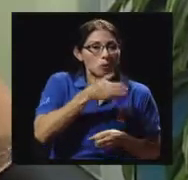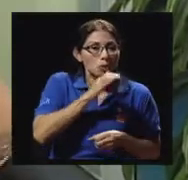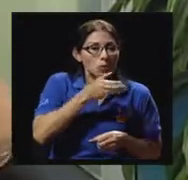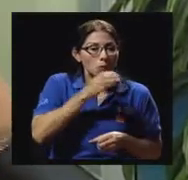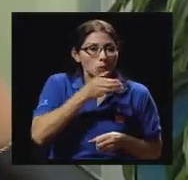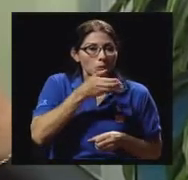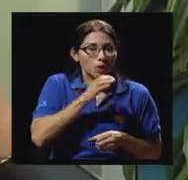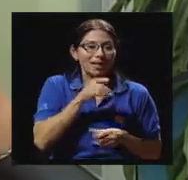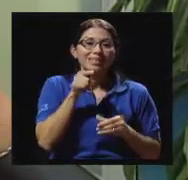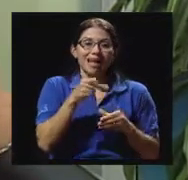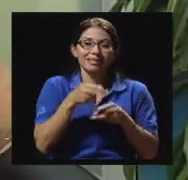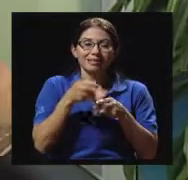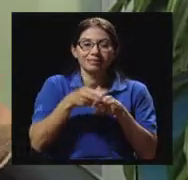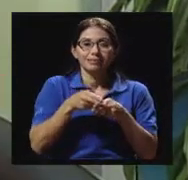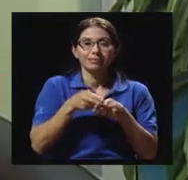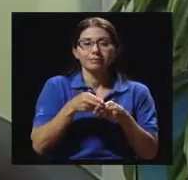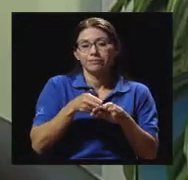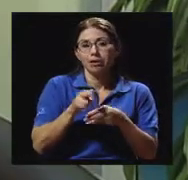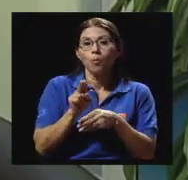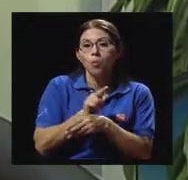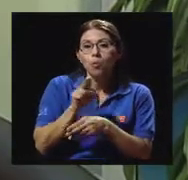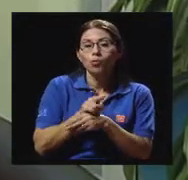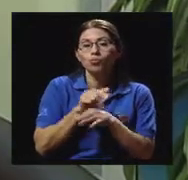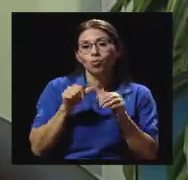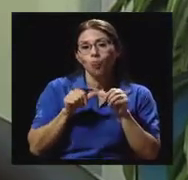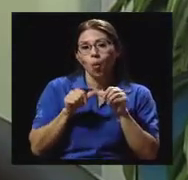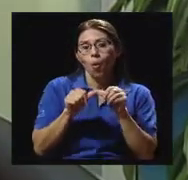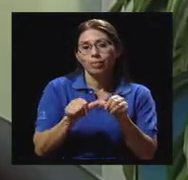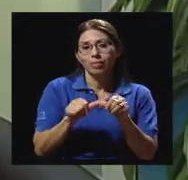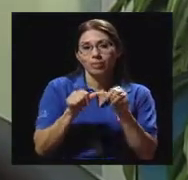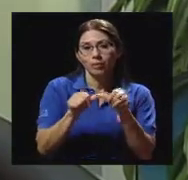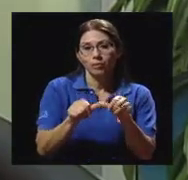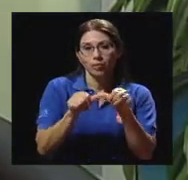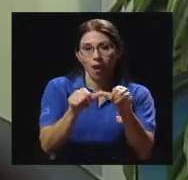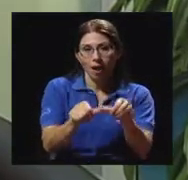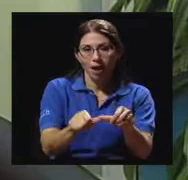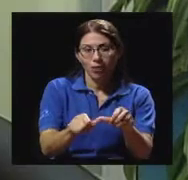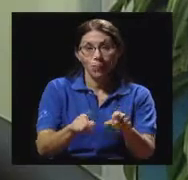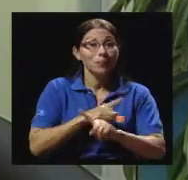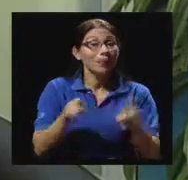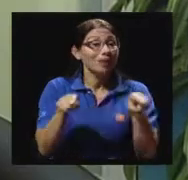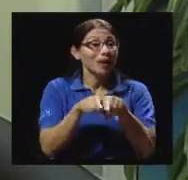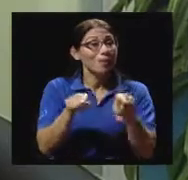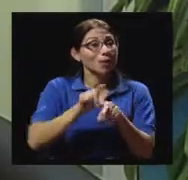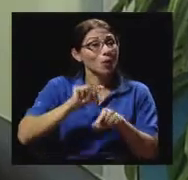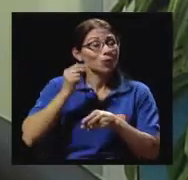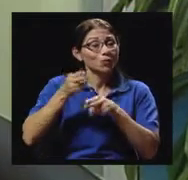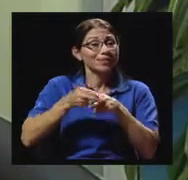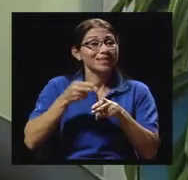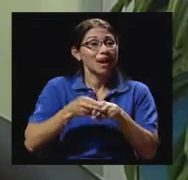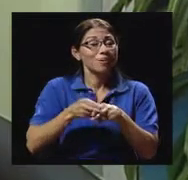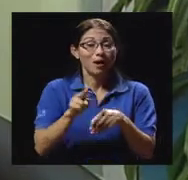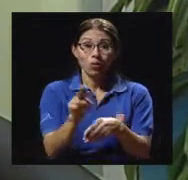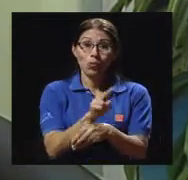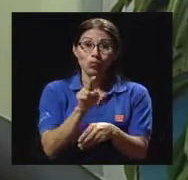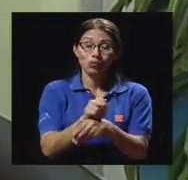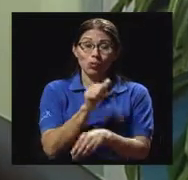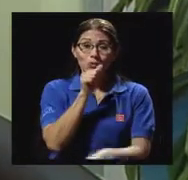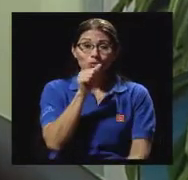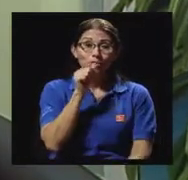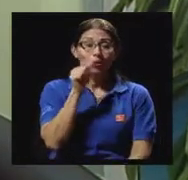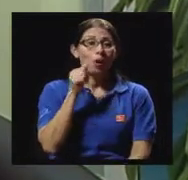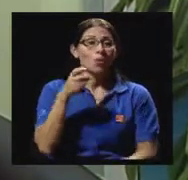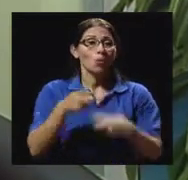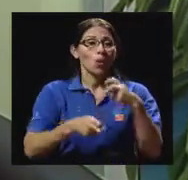consumo continuado, por decirlo de alguna forma. Pero también hay lo que se llama consumo problemático.